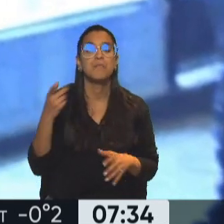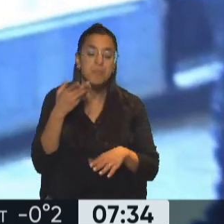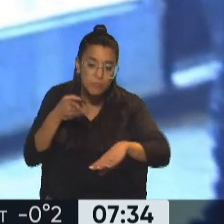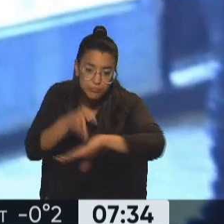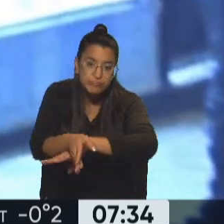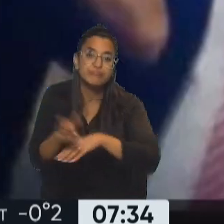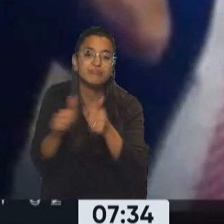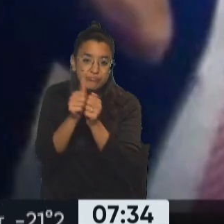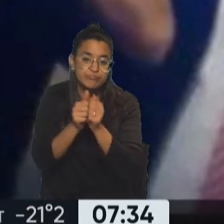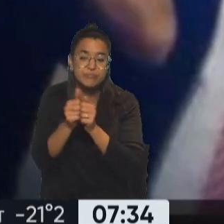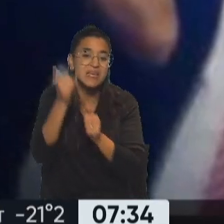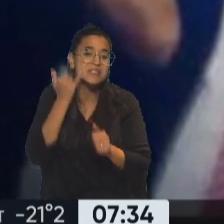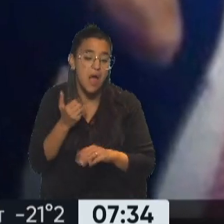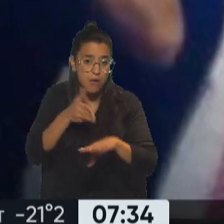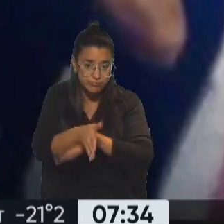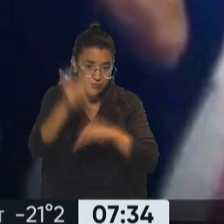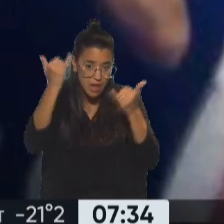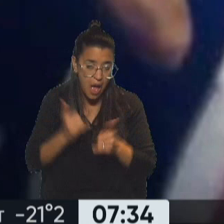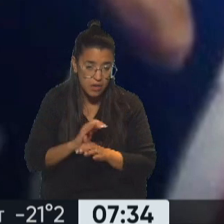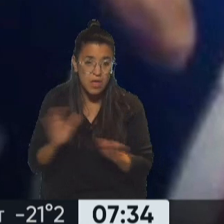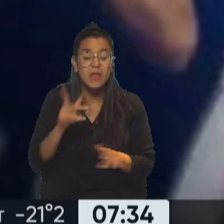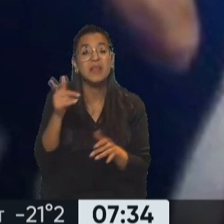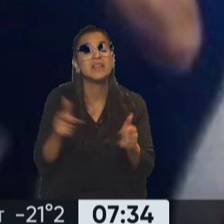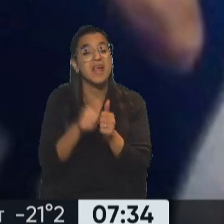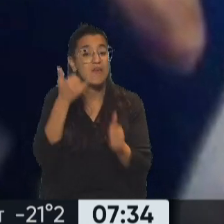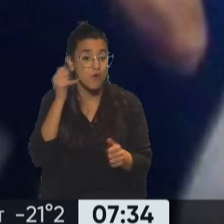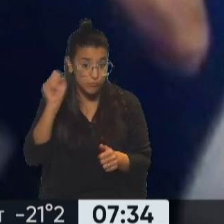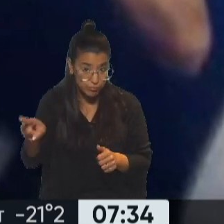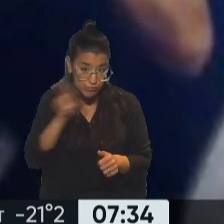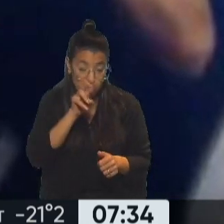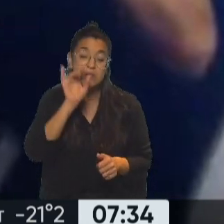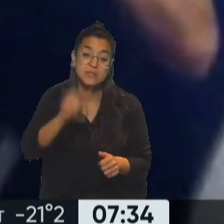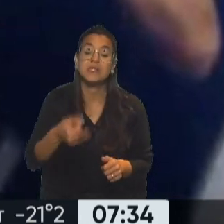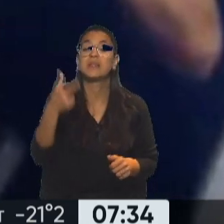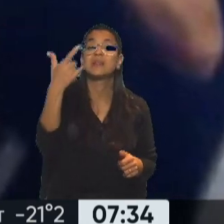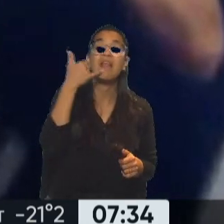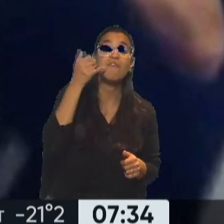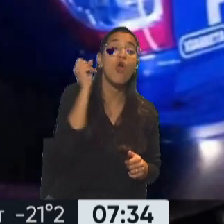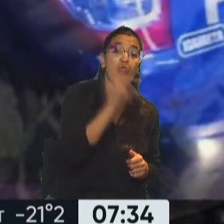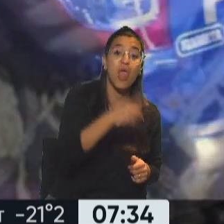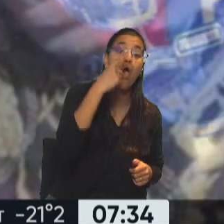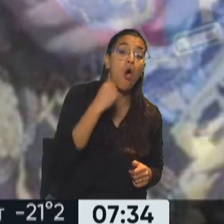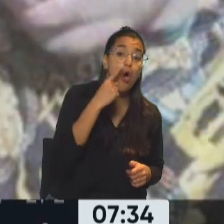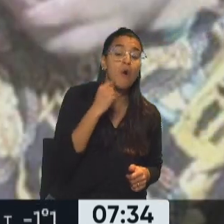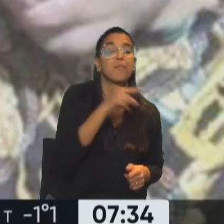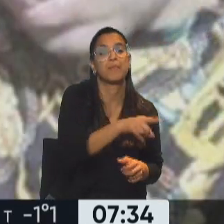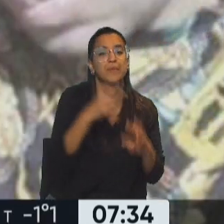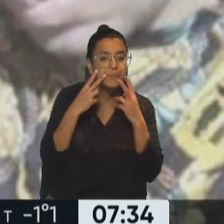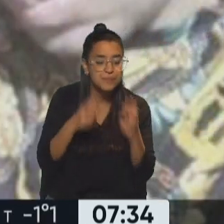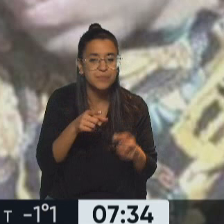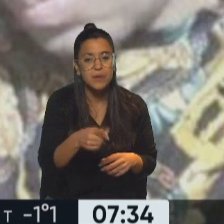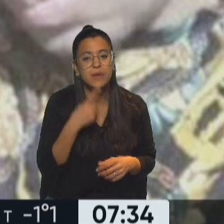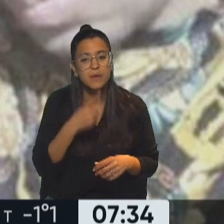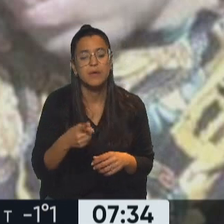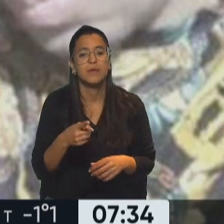al teléfono, ya accedieron, no hubo ningún problema. El teléfono de ella. El teléfono de ella. Respecto del teléfono de él, uno de los peritajes apunta a recuperar